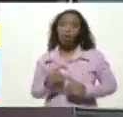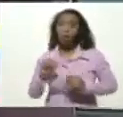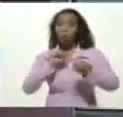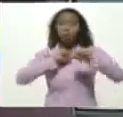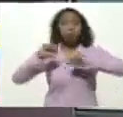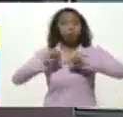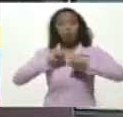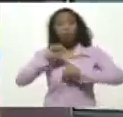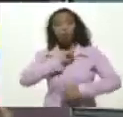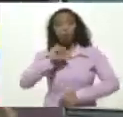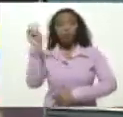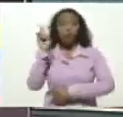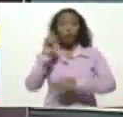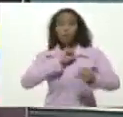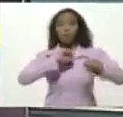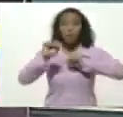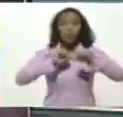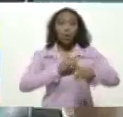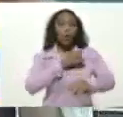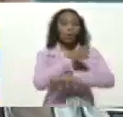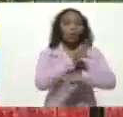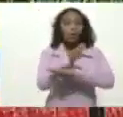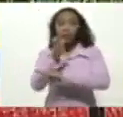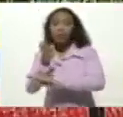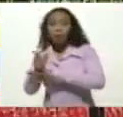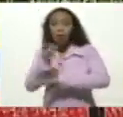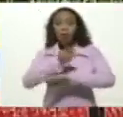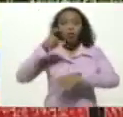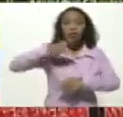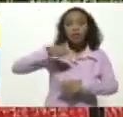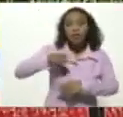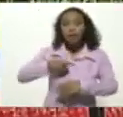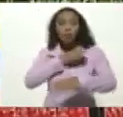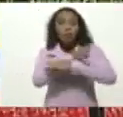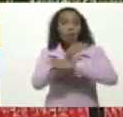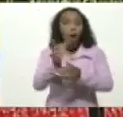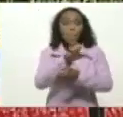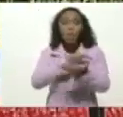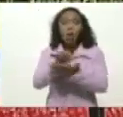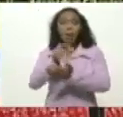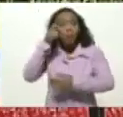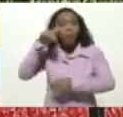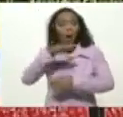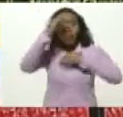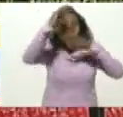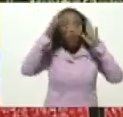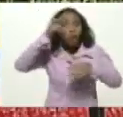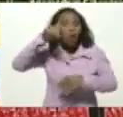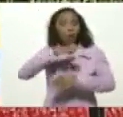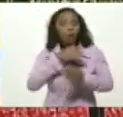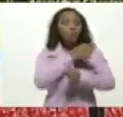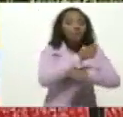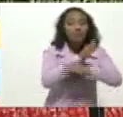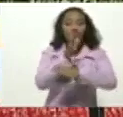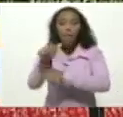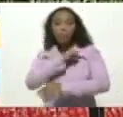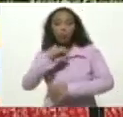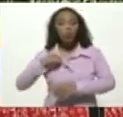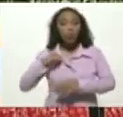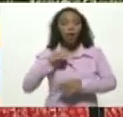movimiento Somos Venezuela. Ir a buscar la necesidad, ir a buscar los problemas del pueblo, para atender al pueblo